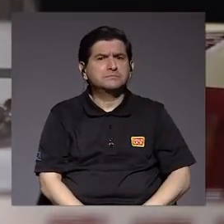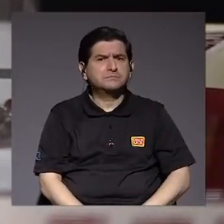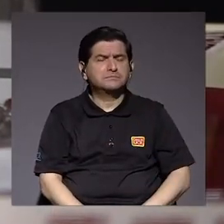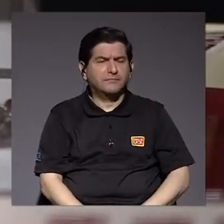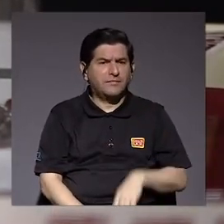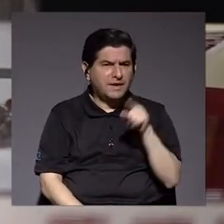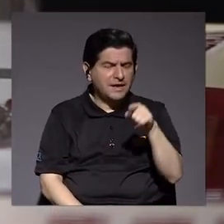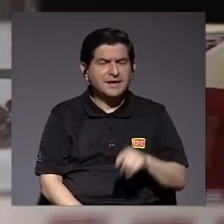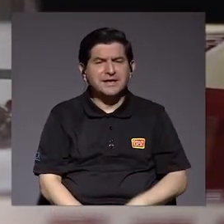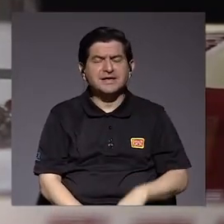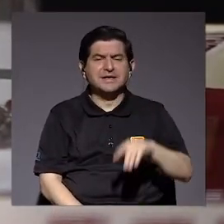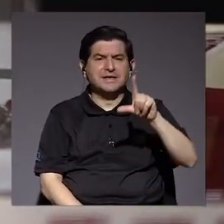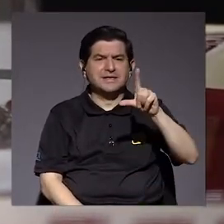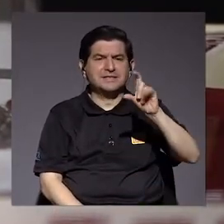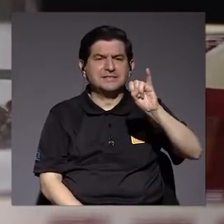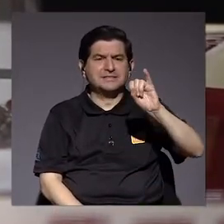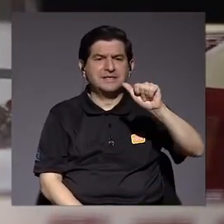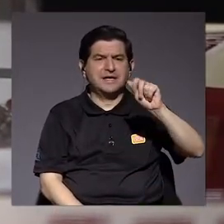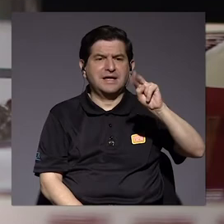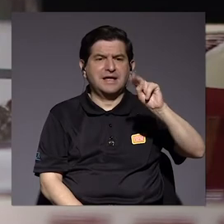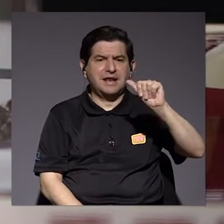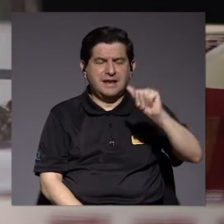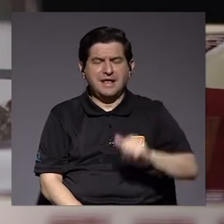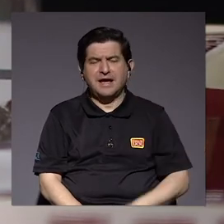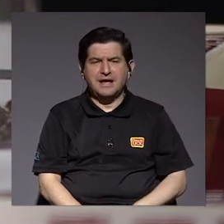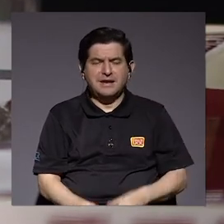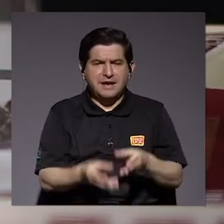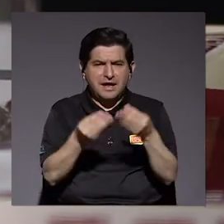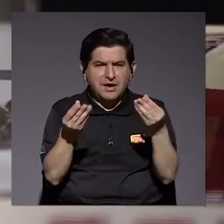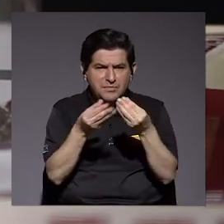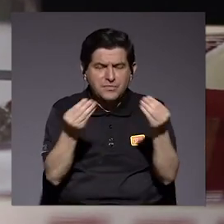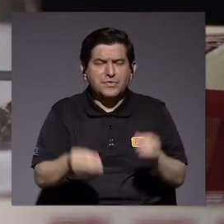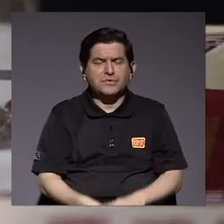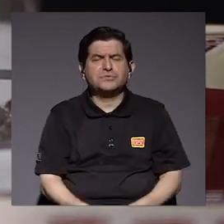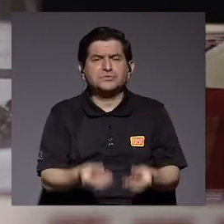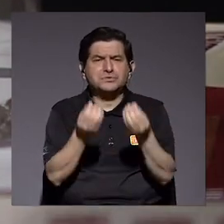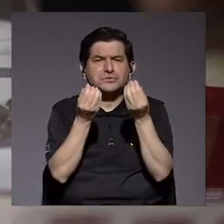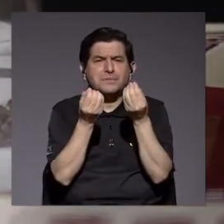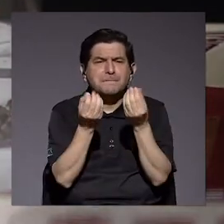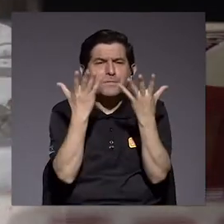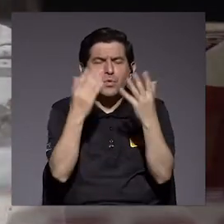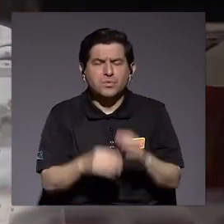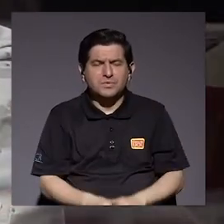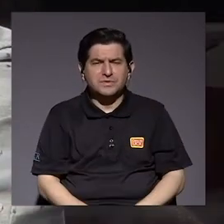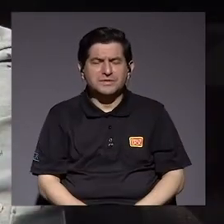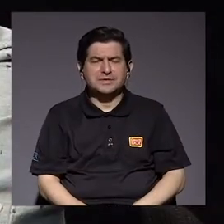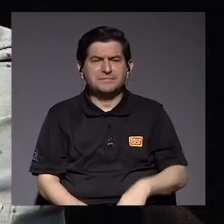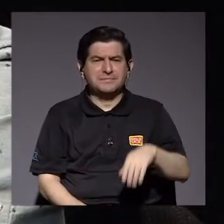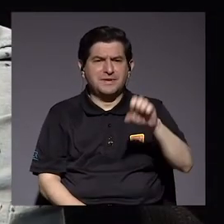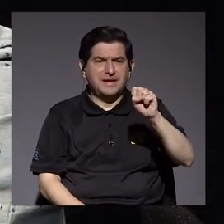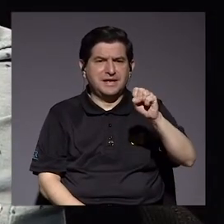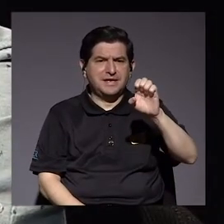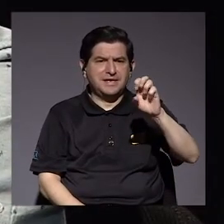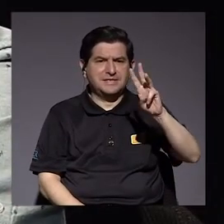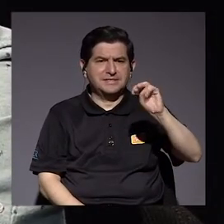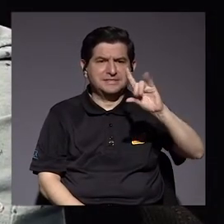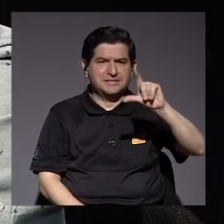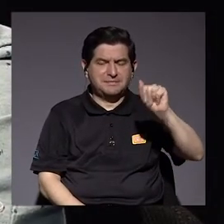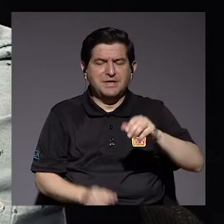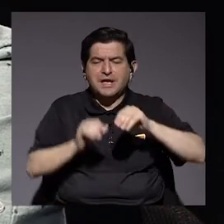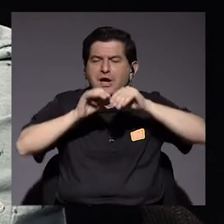Produce semillas. Es una liana trepadora, produce uh-huh. muchas vainas y produce mucha semilla que se dispersa cuando viene la época seca.